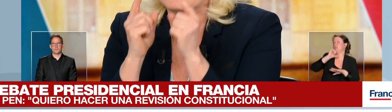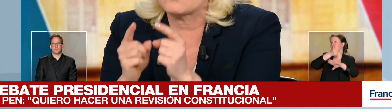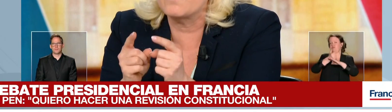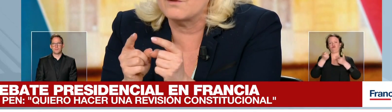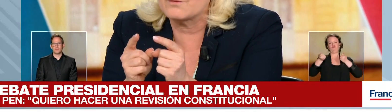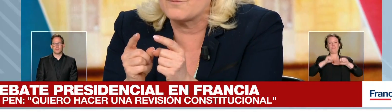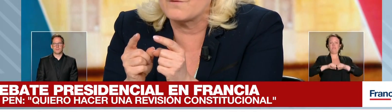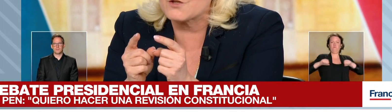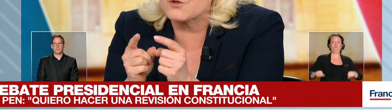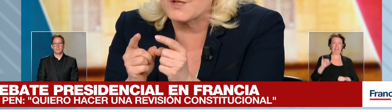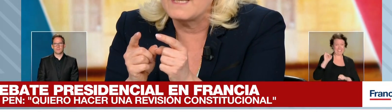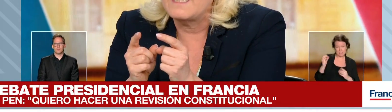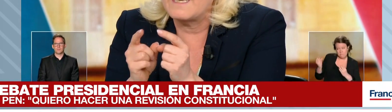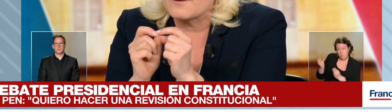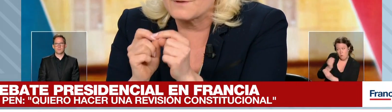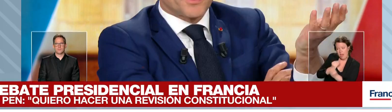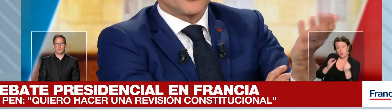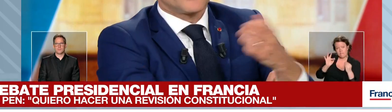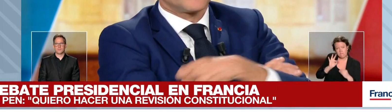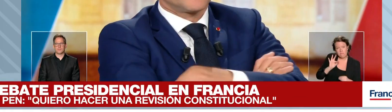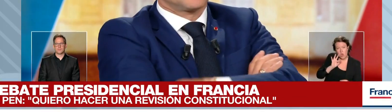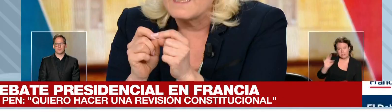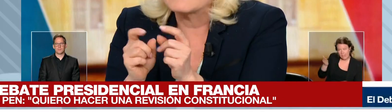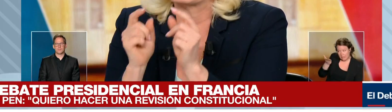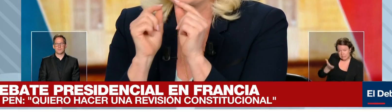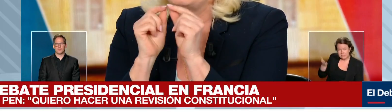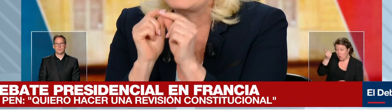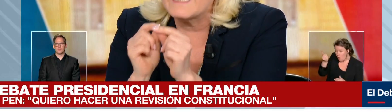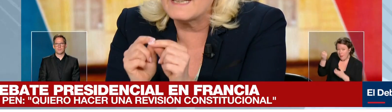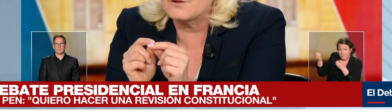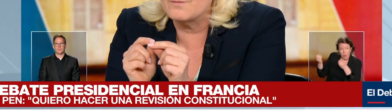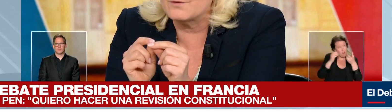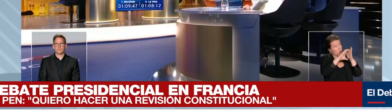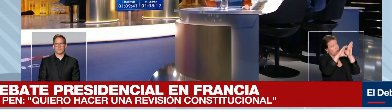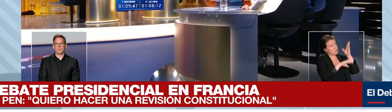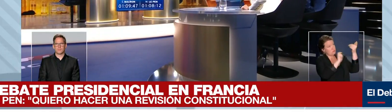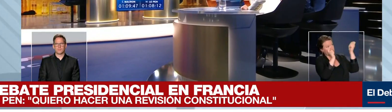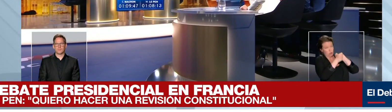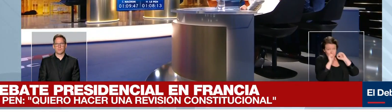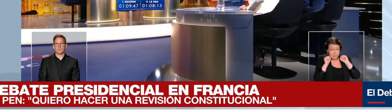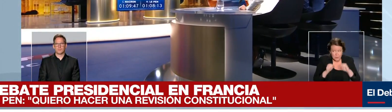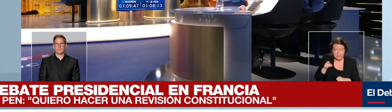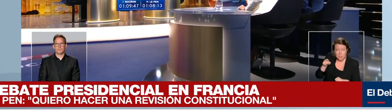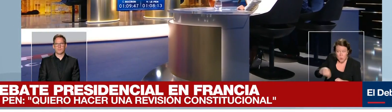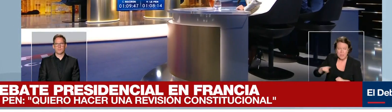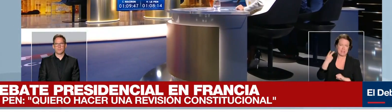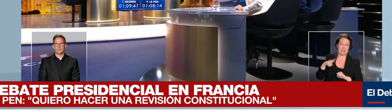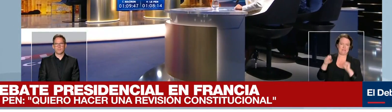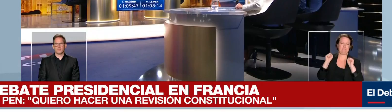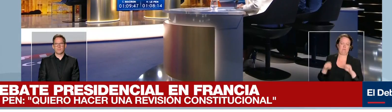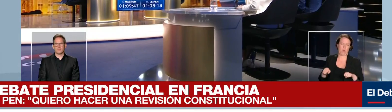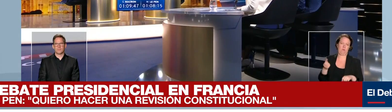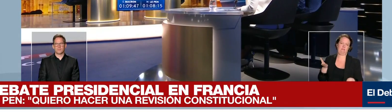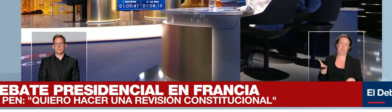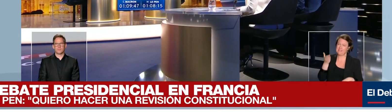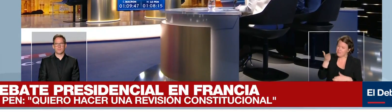es soberano y que es directamente el pueblo el que puede cambiar la Constitución. Y la Asamblea lo representa. Es directamente el pueblo el que puede cambiar la